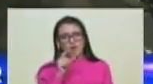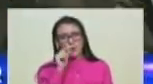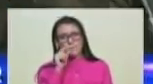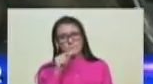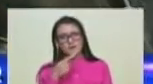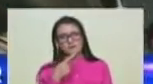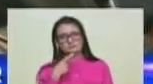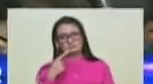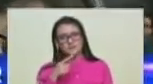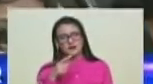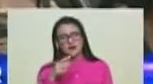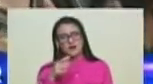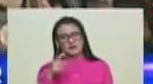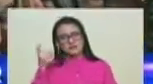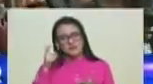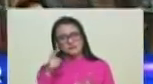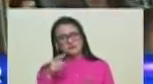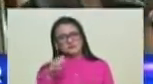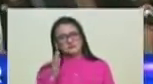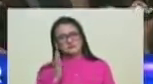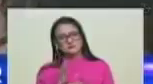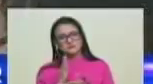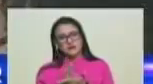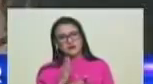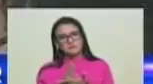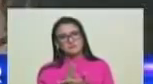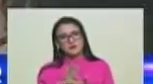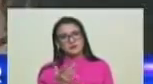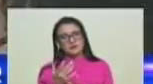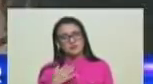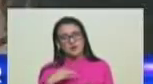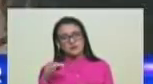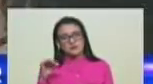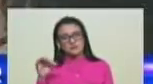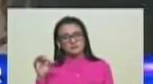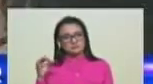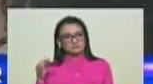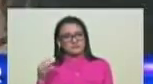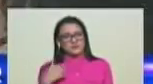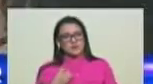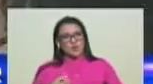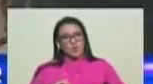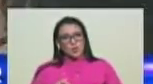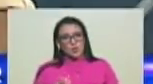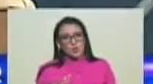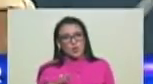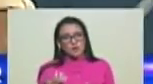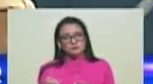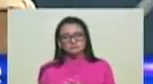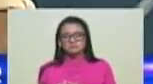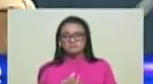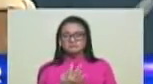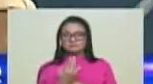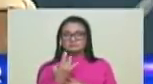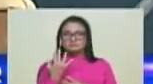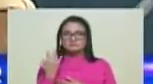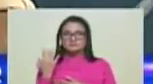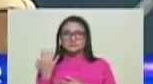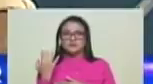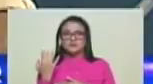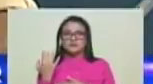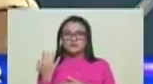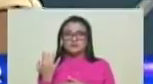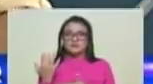gustaba a nuestro comandante Chávez. Yo soy como el espinito que en la sabana florea, le doy aroma al que pasa y espino al que me